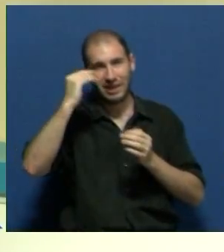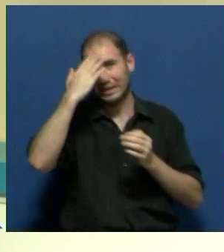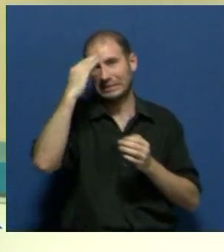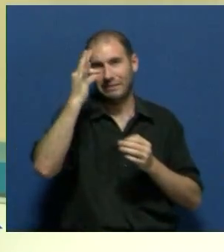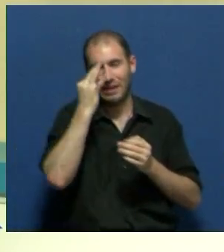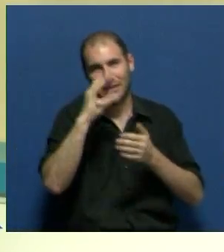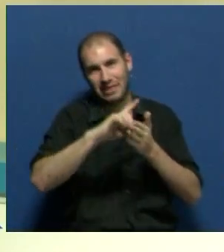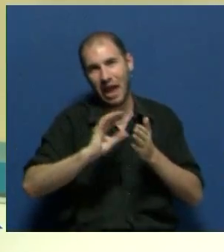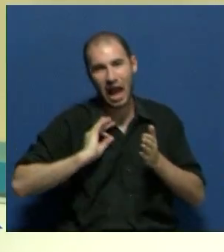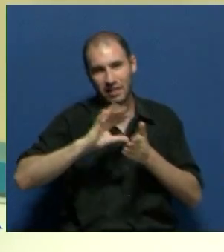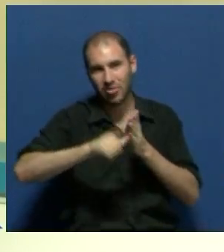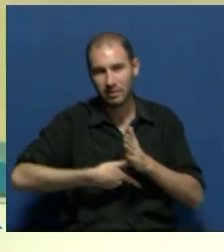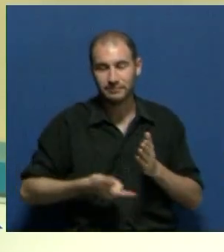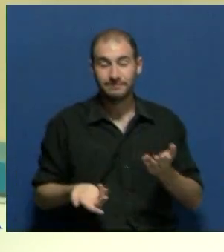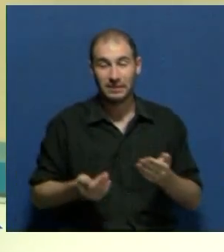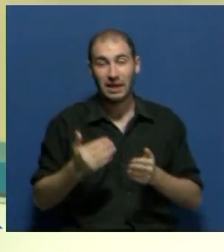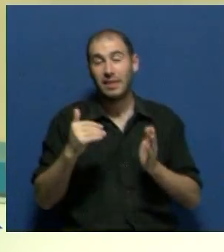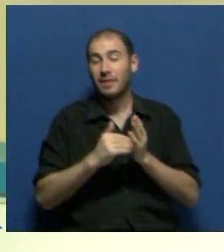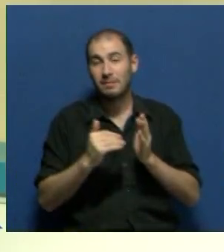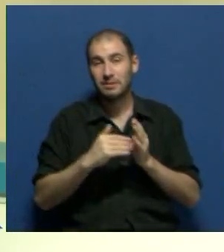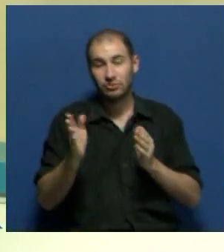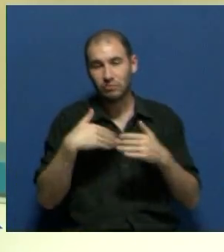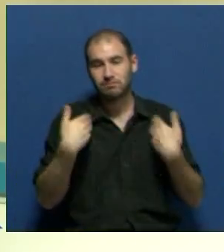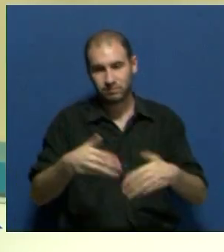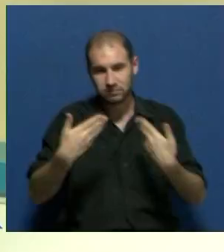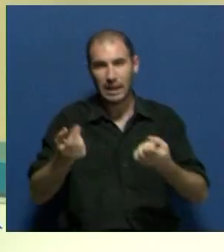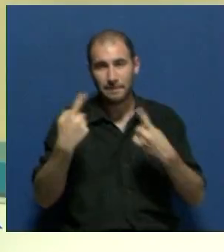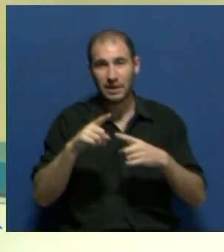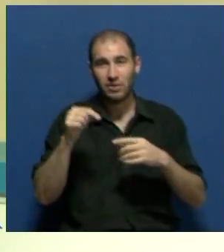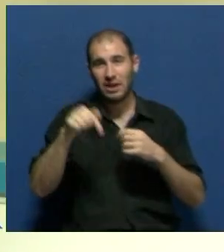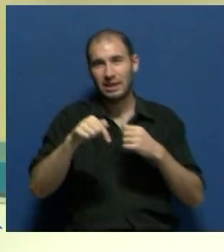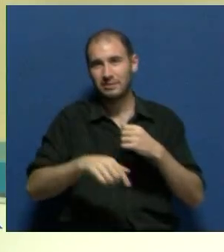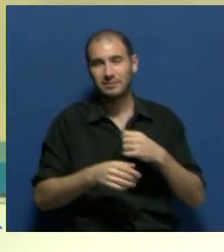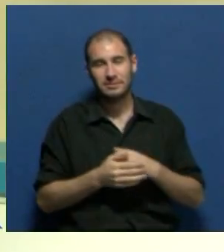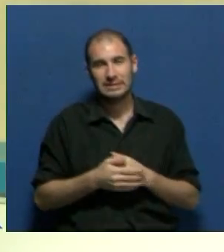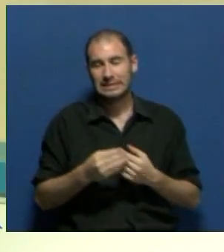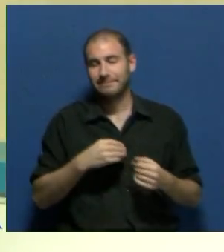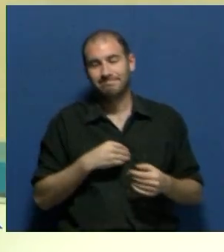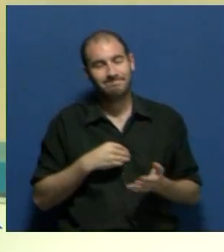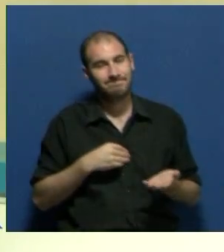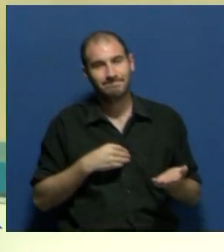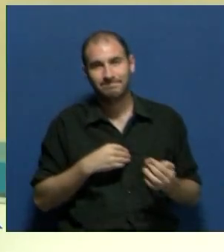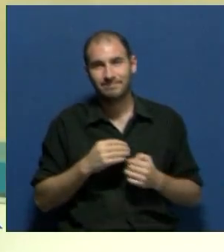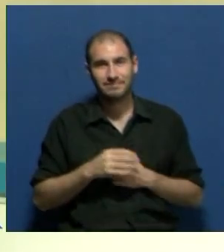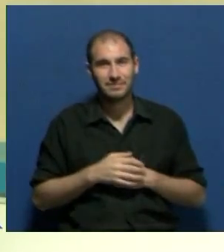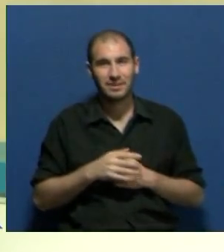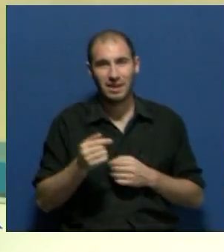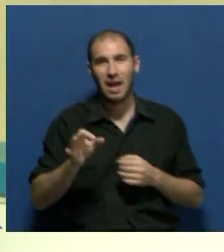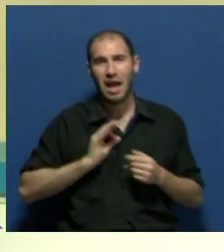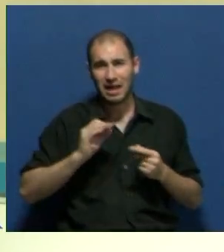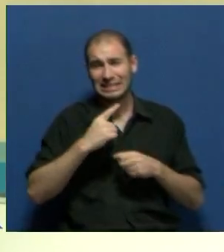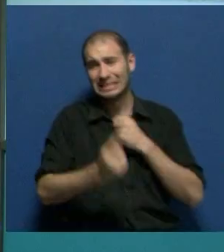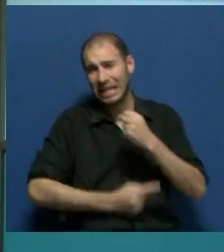años, bueno, siempre y cuando todo se dé. Pero llegar a esto, y lamentablemente van a pasar unos buenos